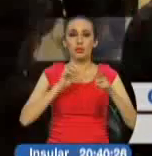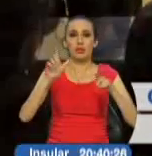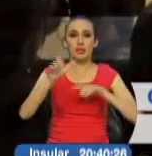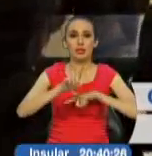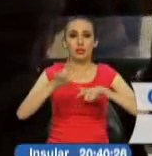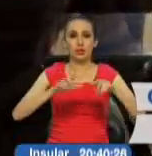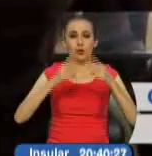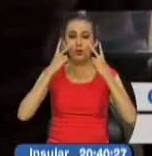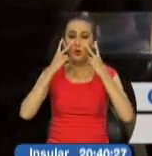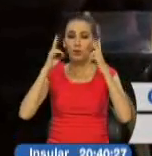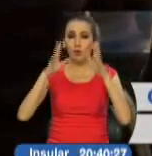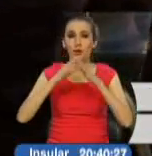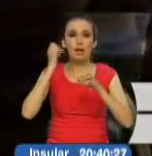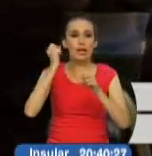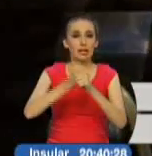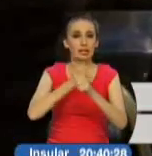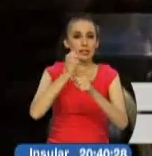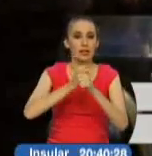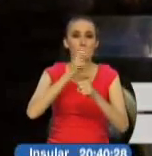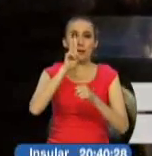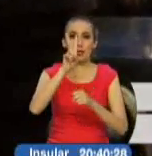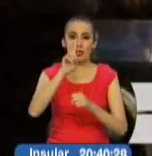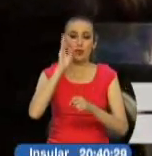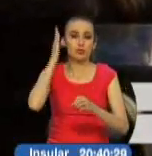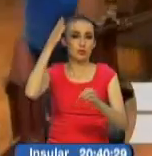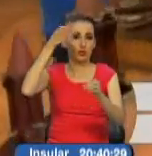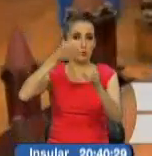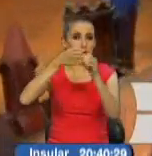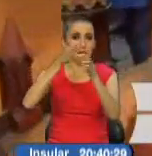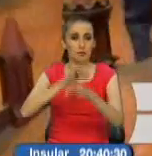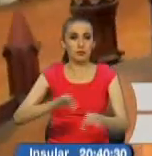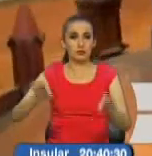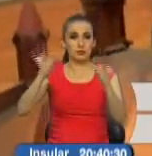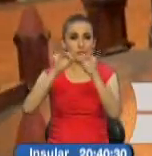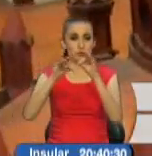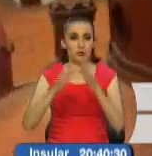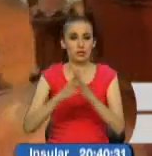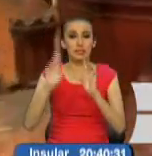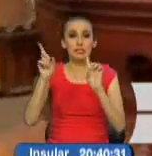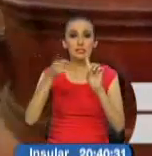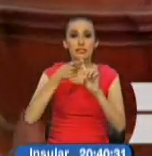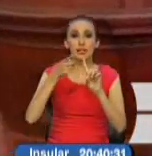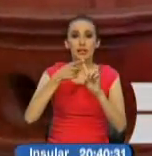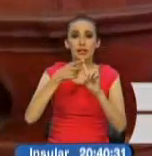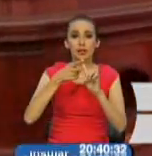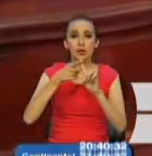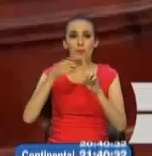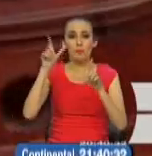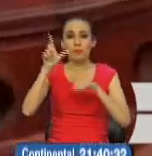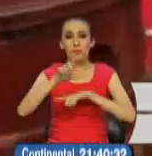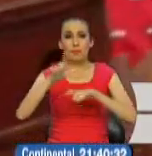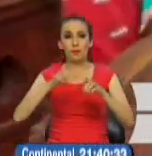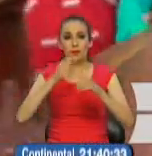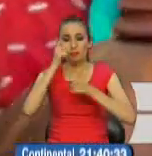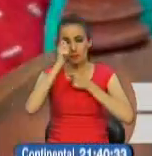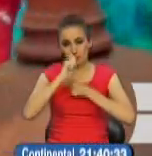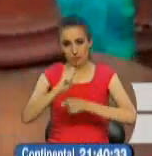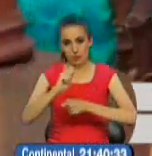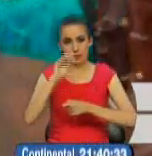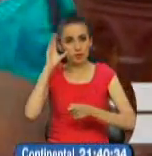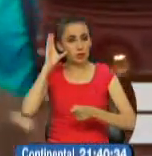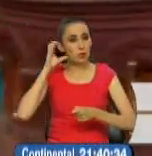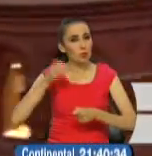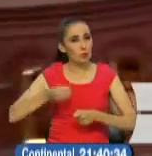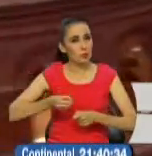Sentidos. Es un trabajo que nace con dos objetivos principales. El primero es abrir espacios emblemáticos de Cuenca